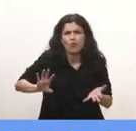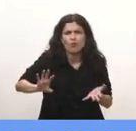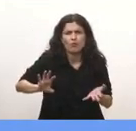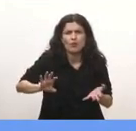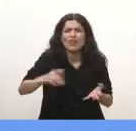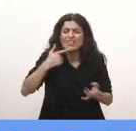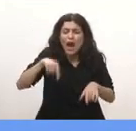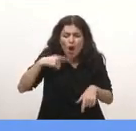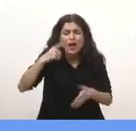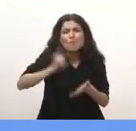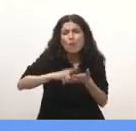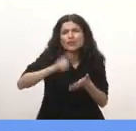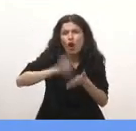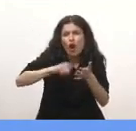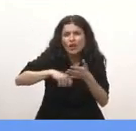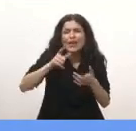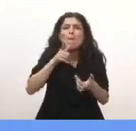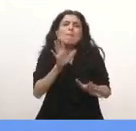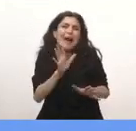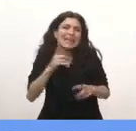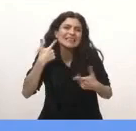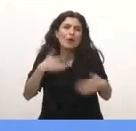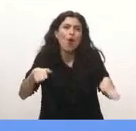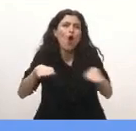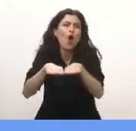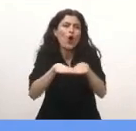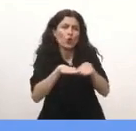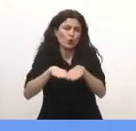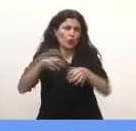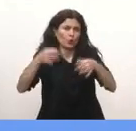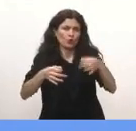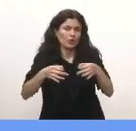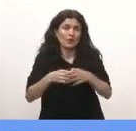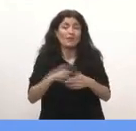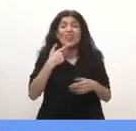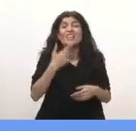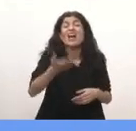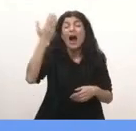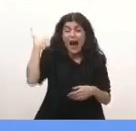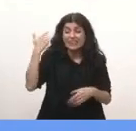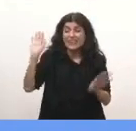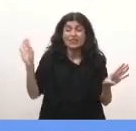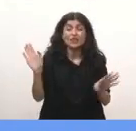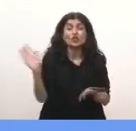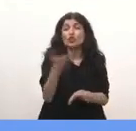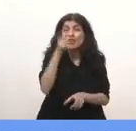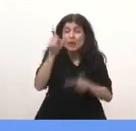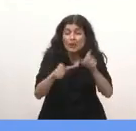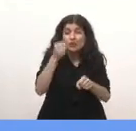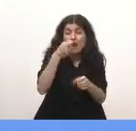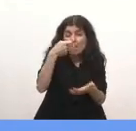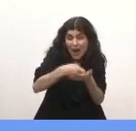más justo entonces antes lo pagaba el 17 por de los trabajadores en relación de dependencia